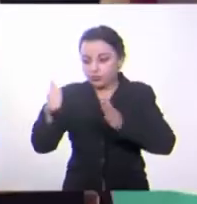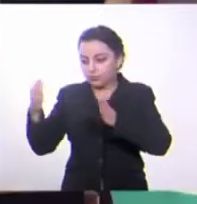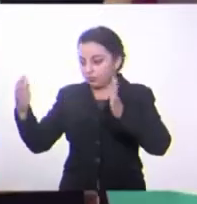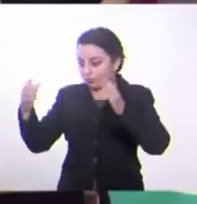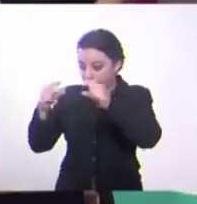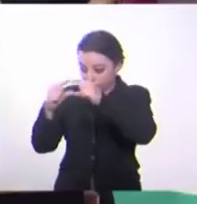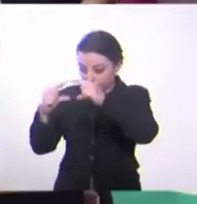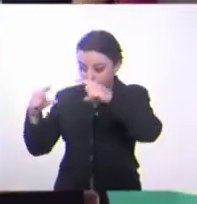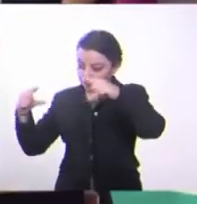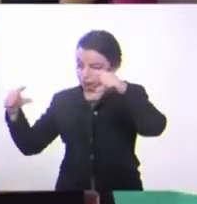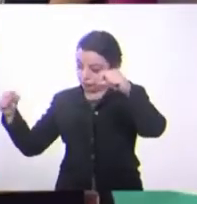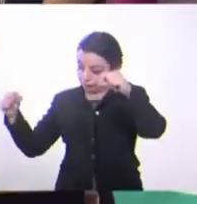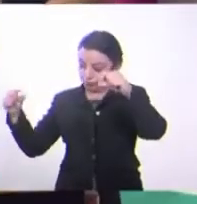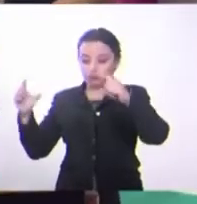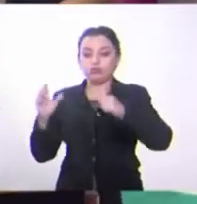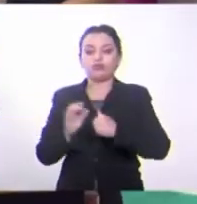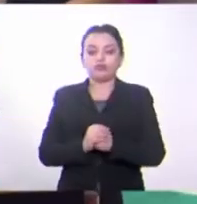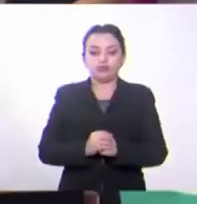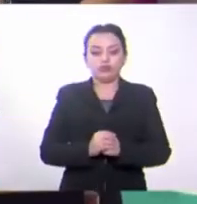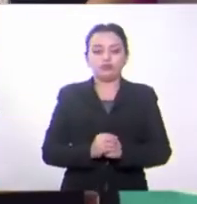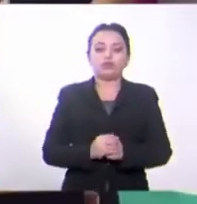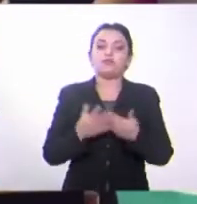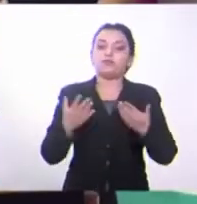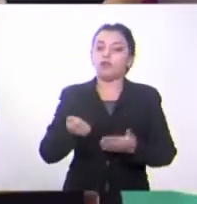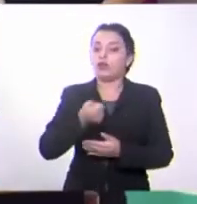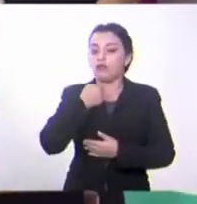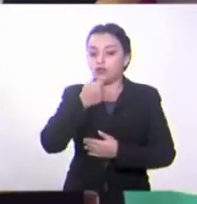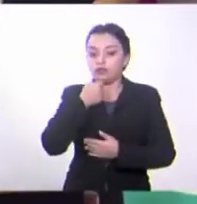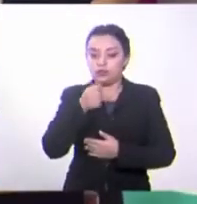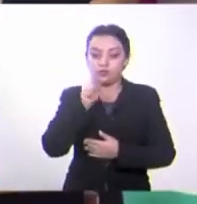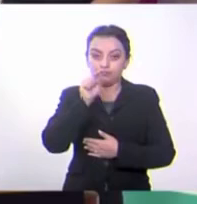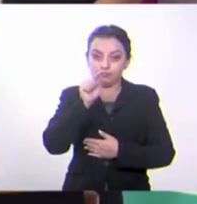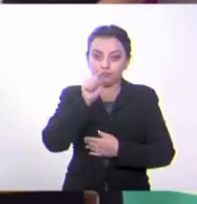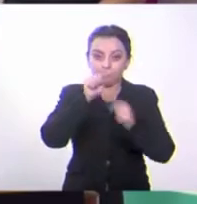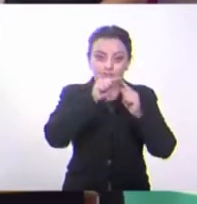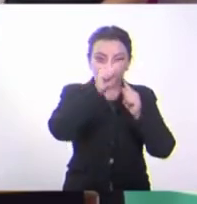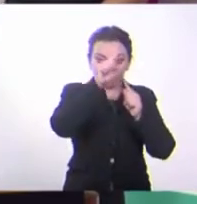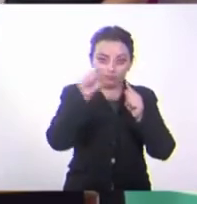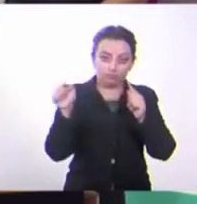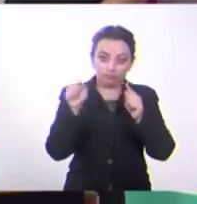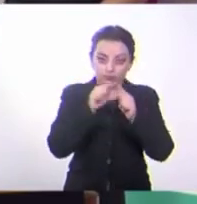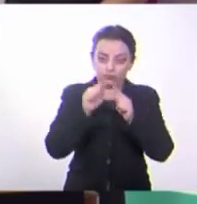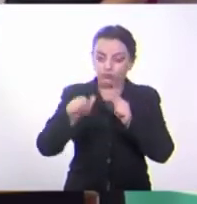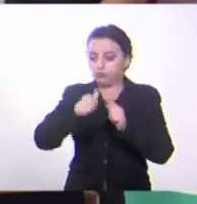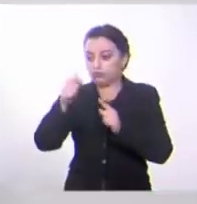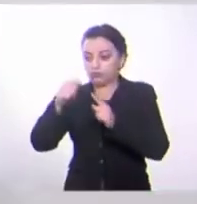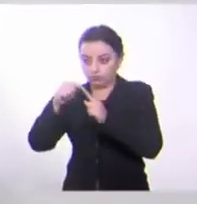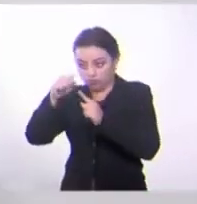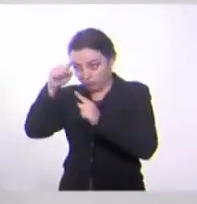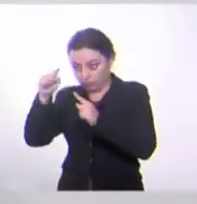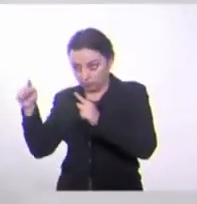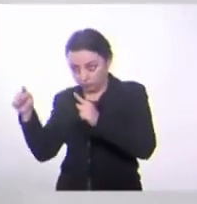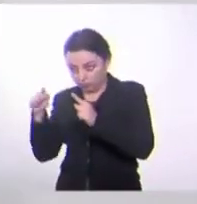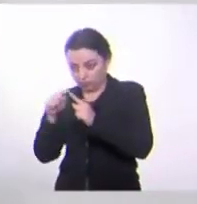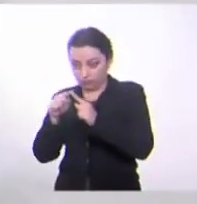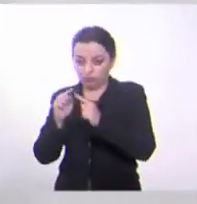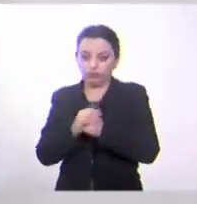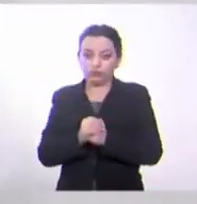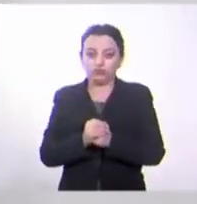Bien, la información que nosotros sabemos de esos triángulos es la siguiente, que tienen